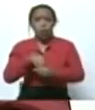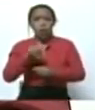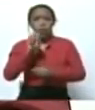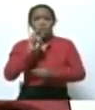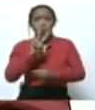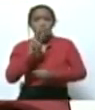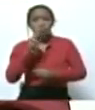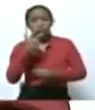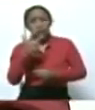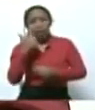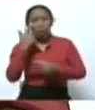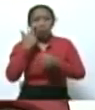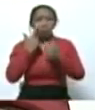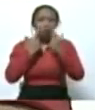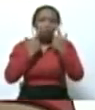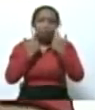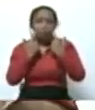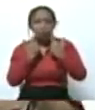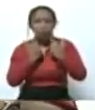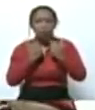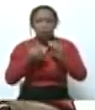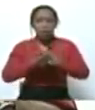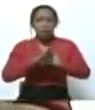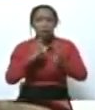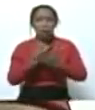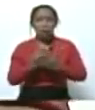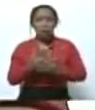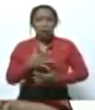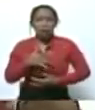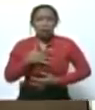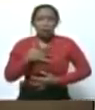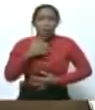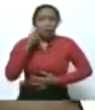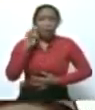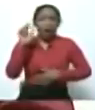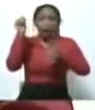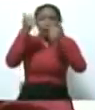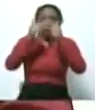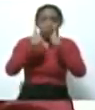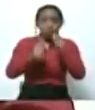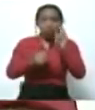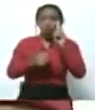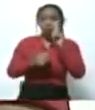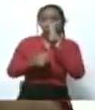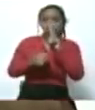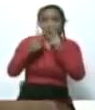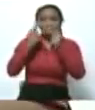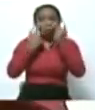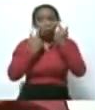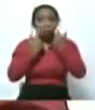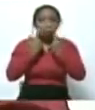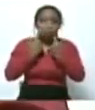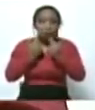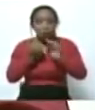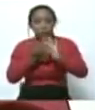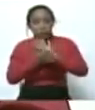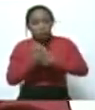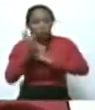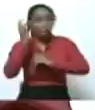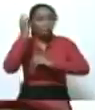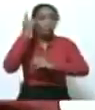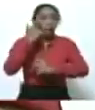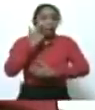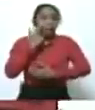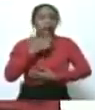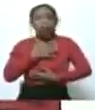lágrimas. Y el mundo conmovido por ver una artista de esa magnitud con una lágrima